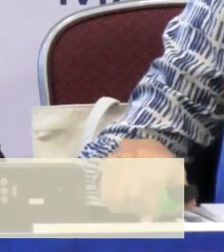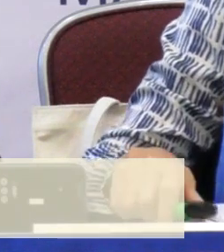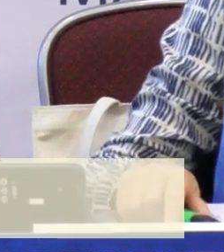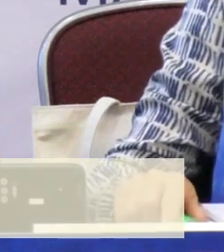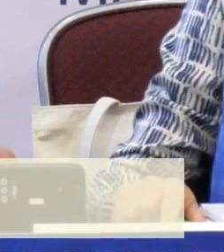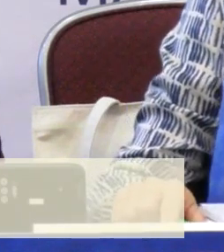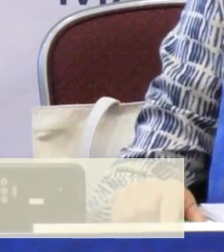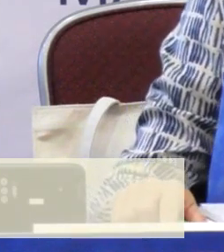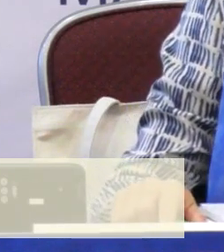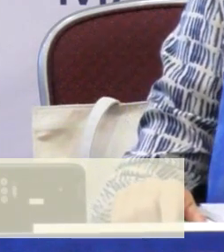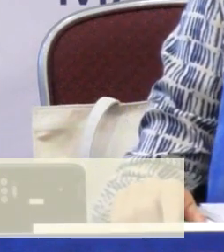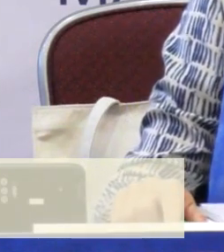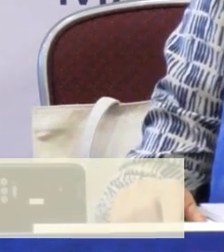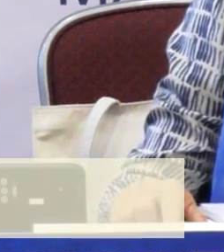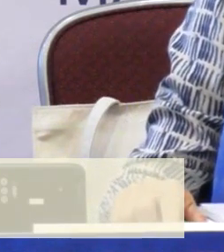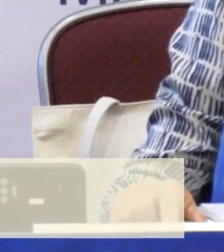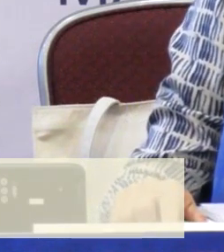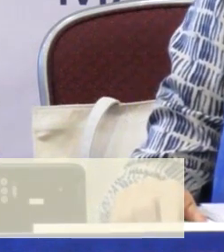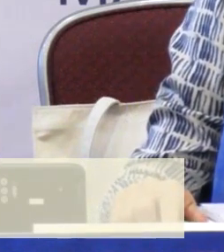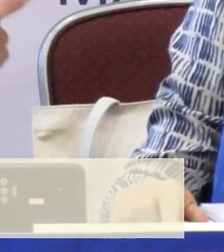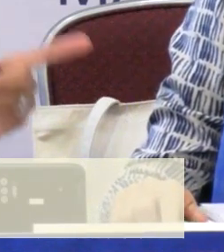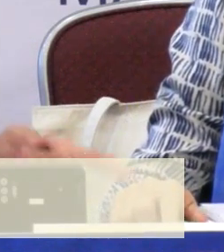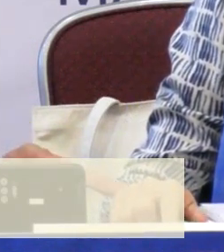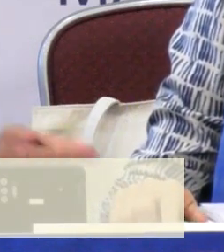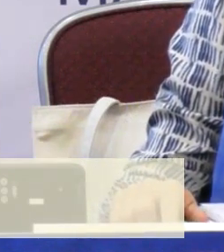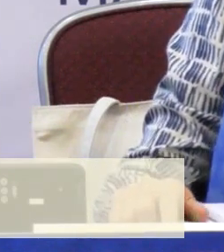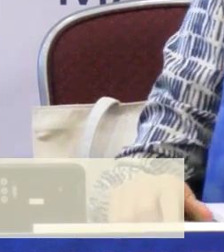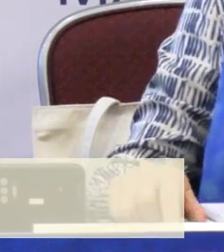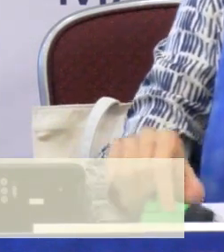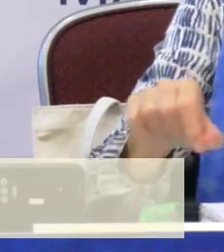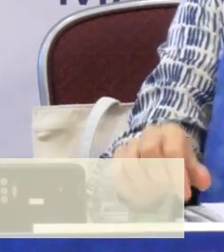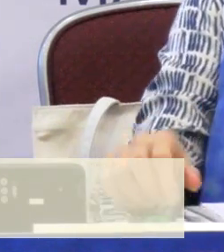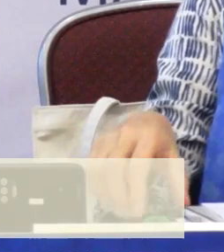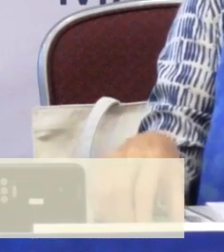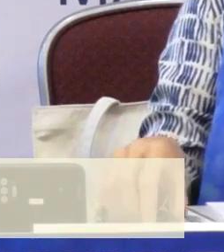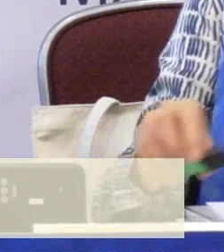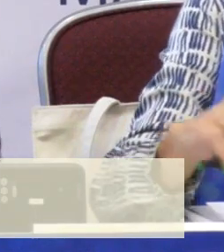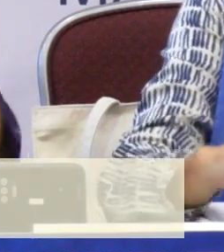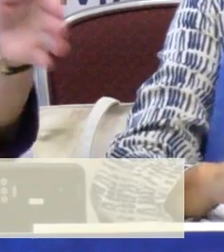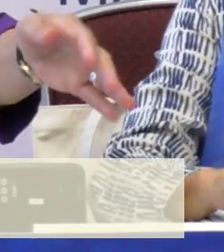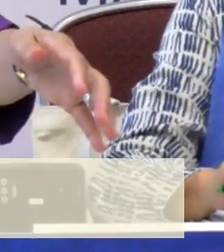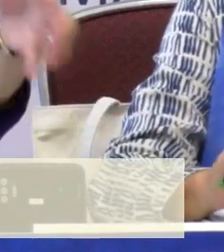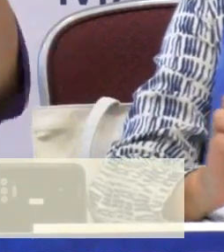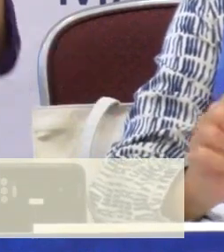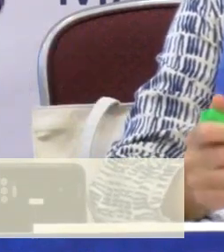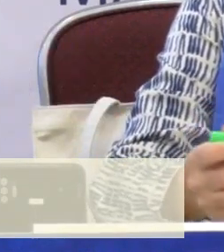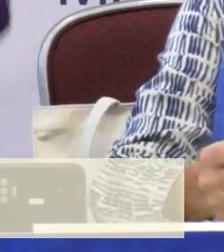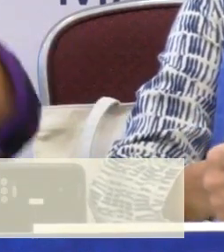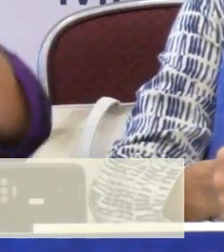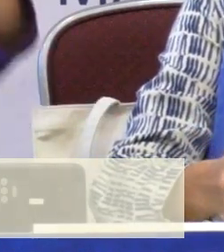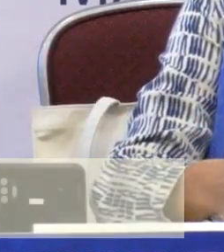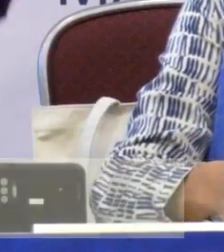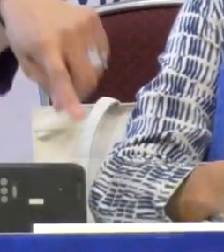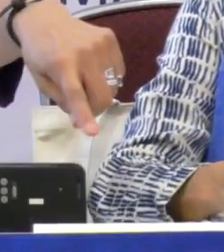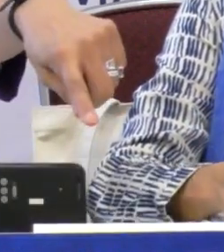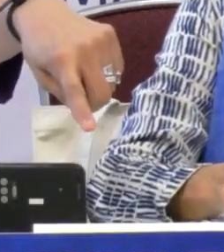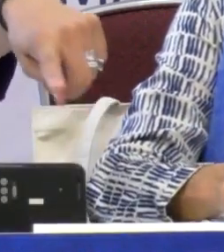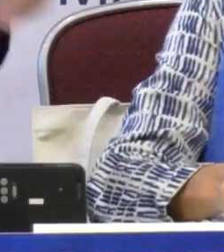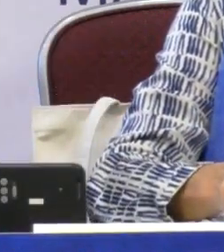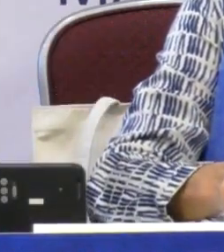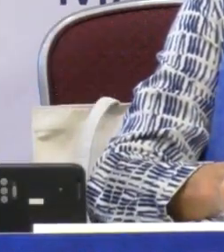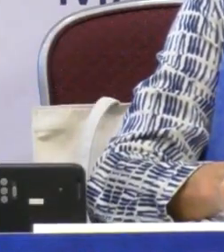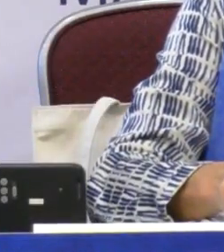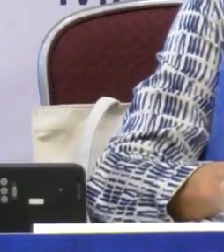with that esta comisión es el tren